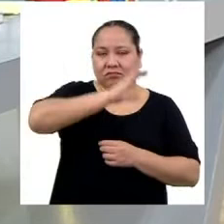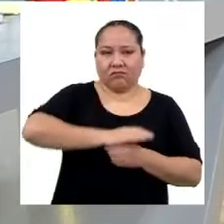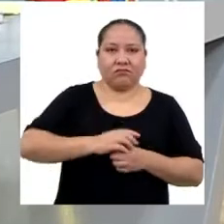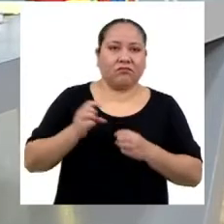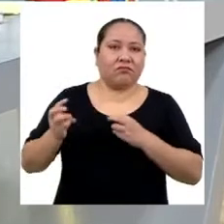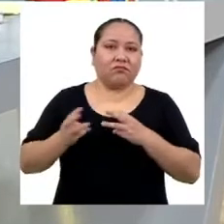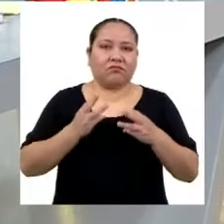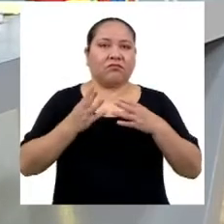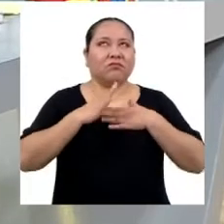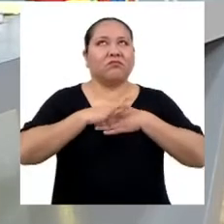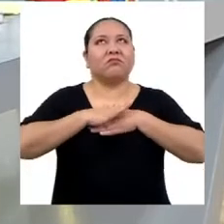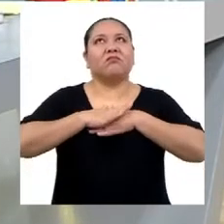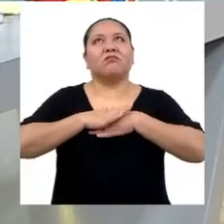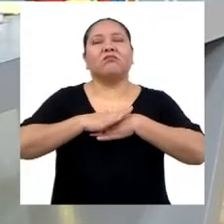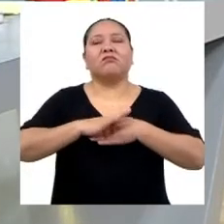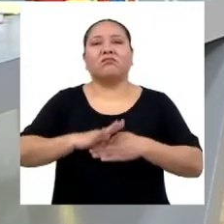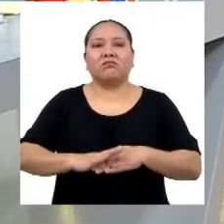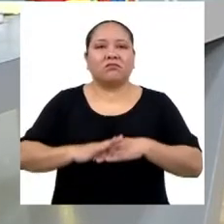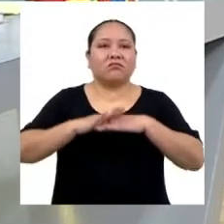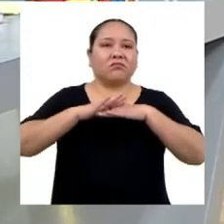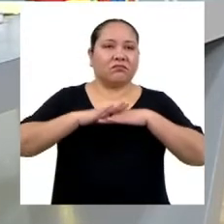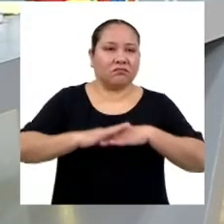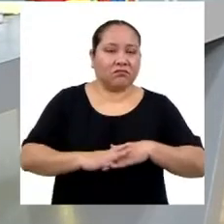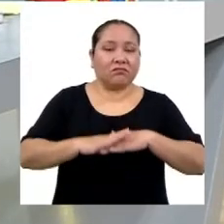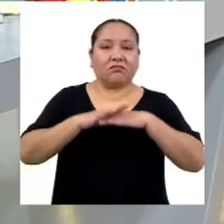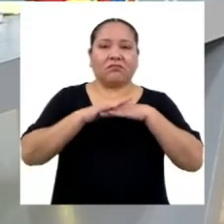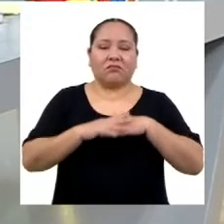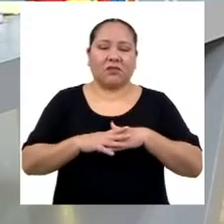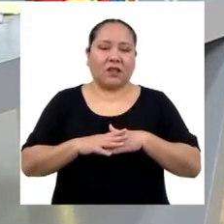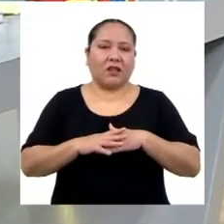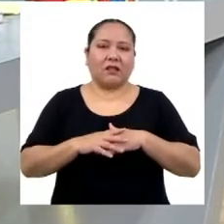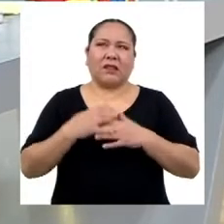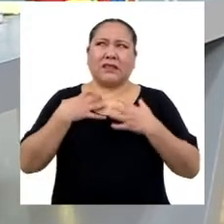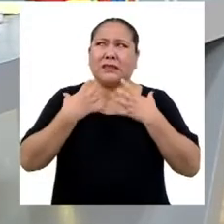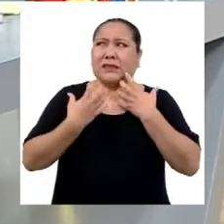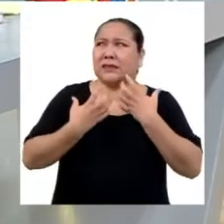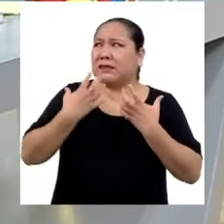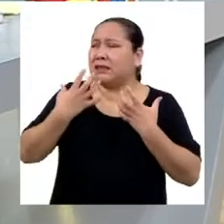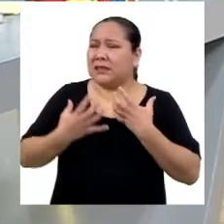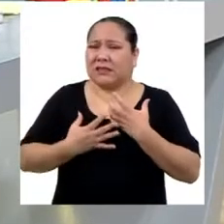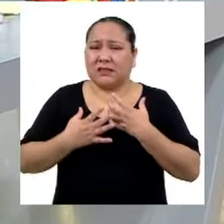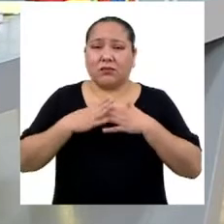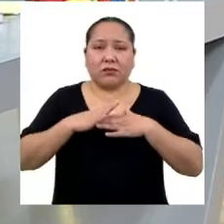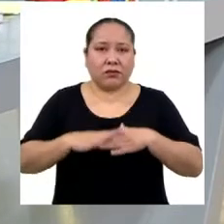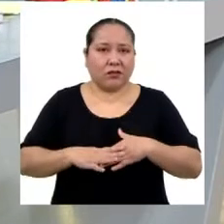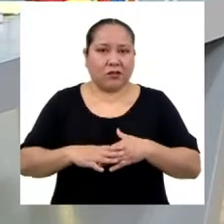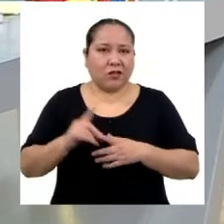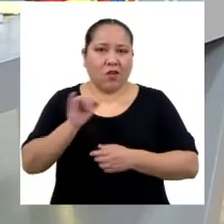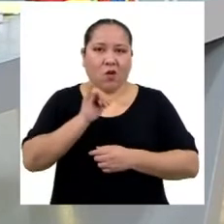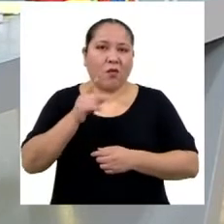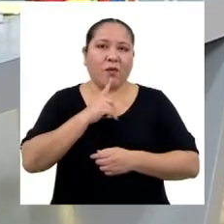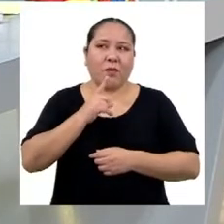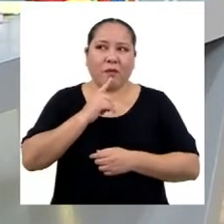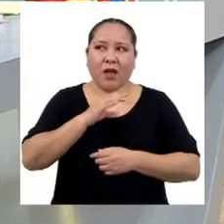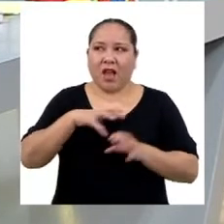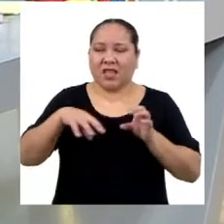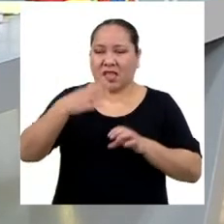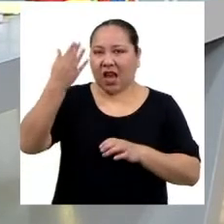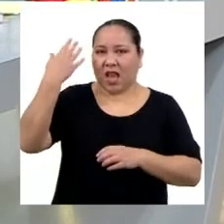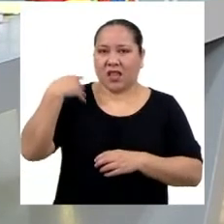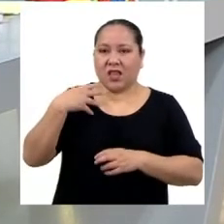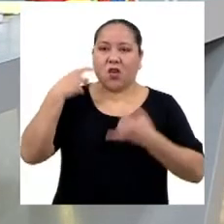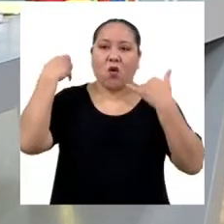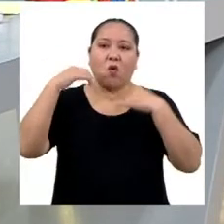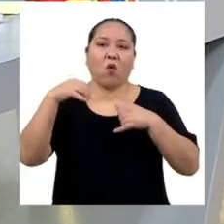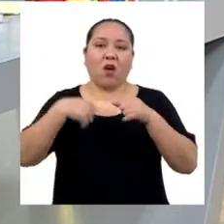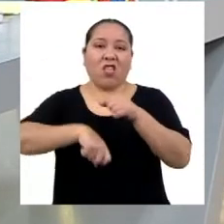para relajarnos y reducir nuestros niveles de ansiedad, como lo hacía mi papá antes de la pandemia, jugando un